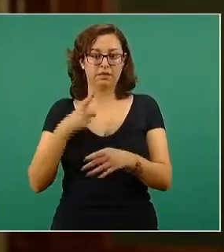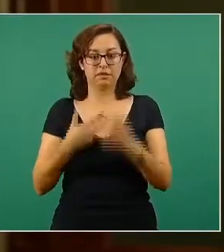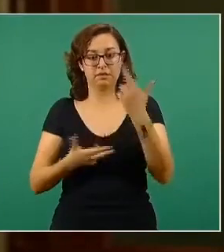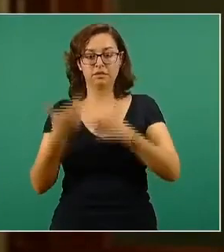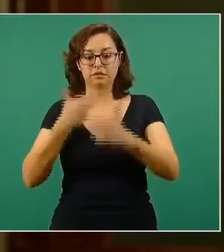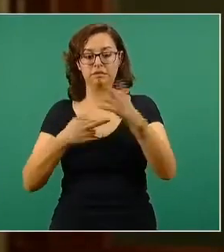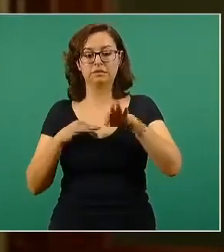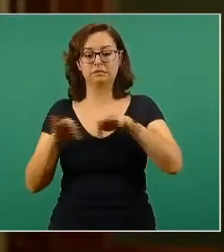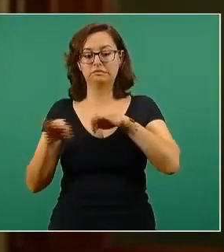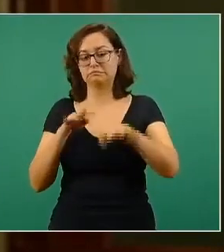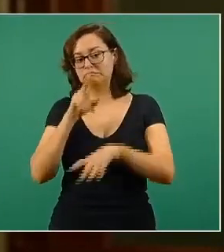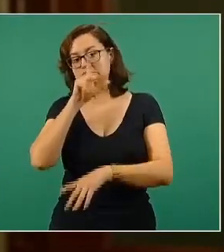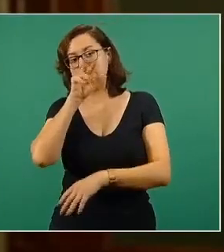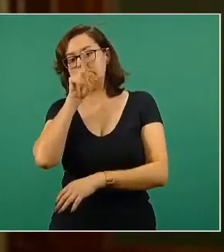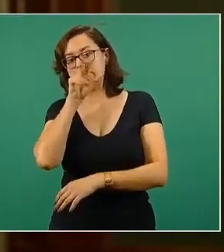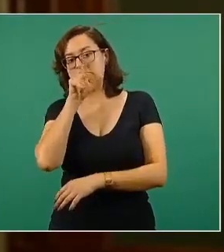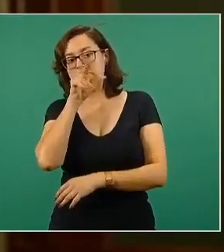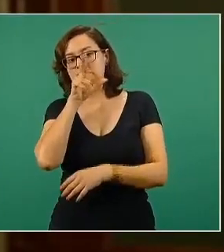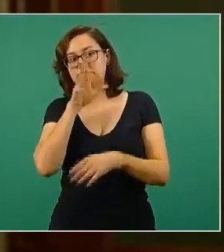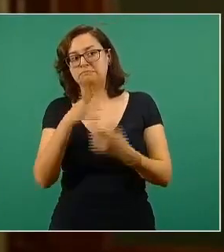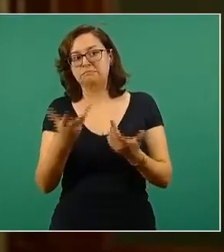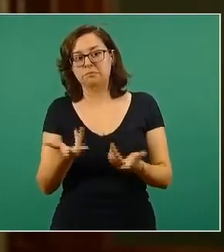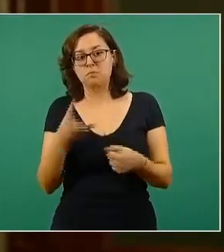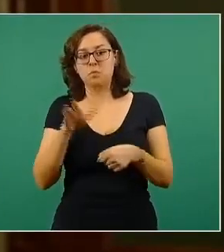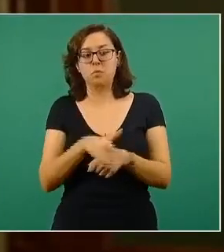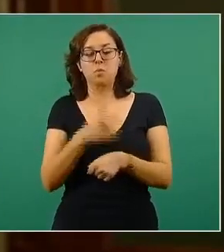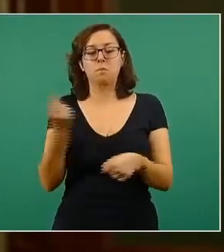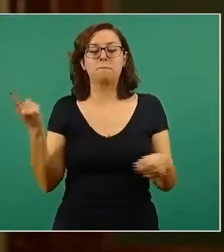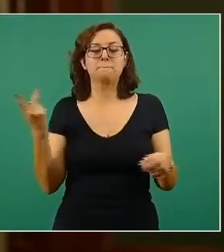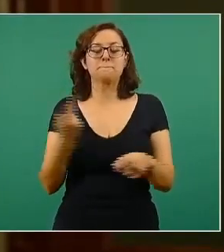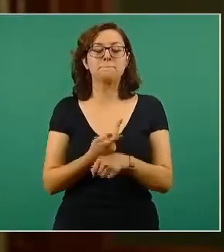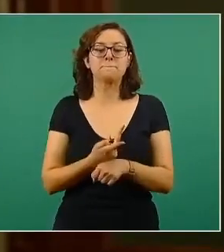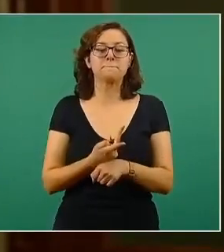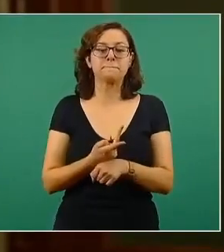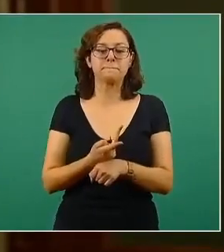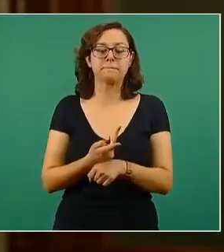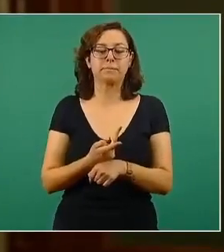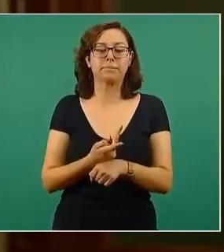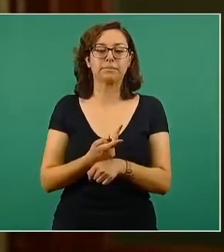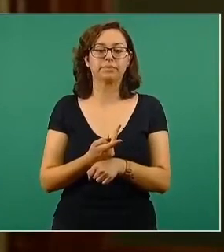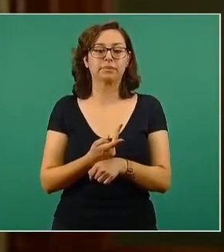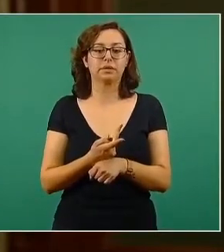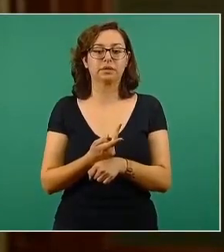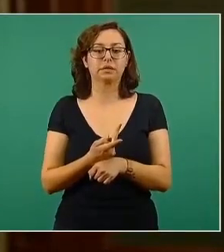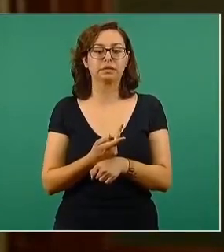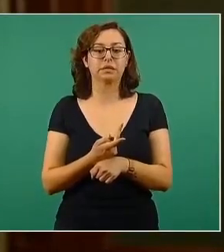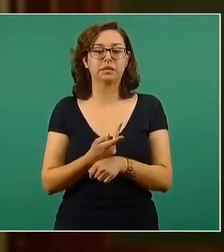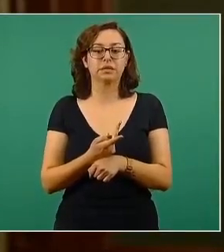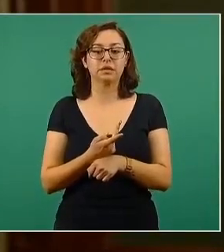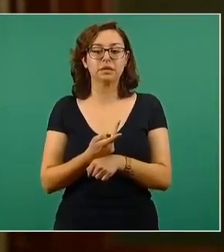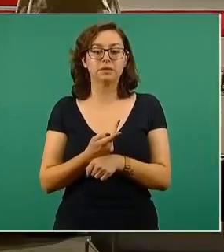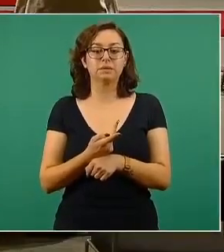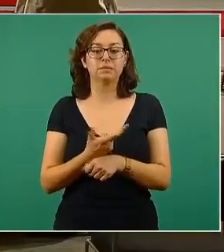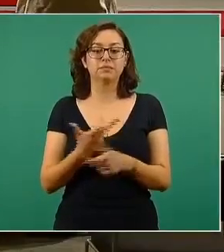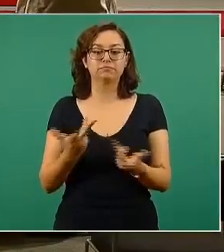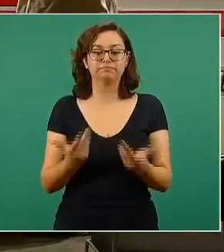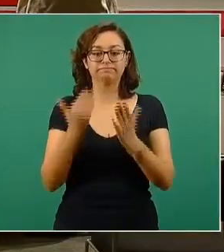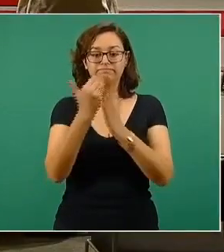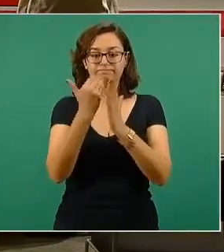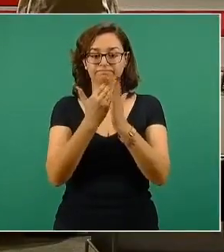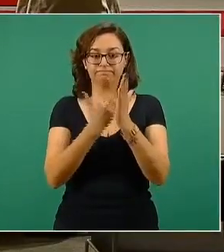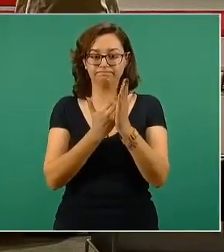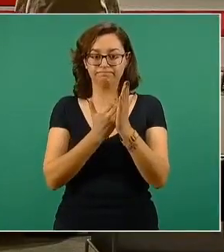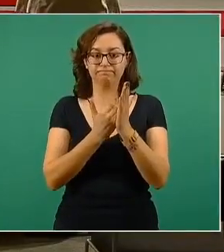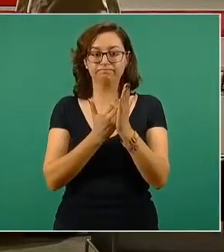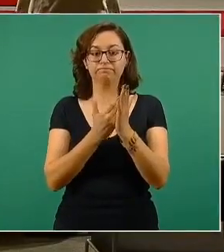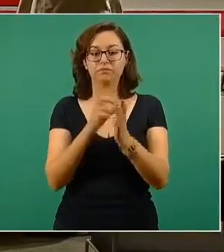mayores y están preocupados porque me comentan que según tienen conocimiento de los lineamientos